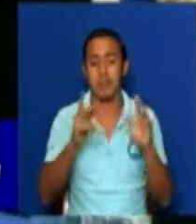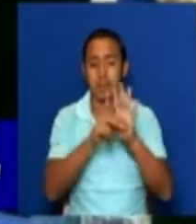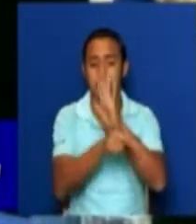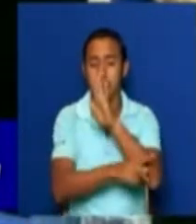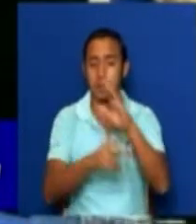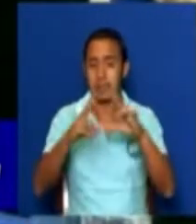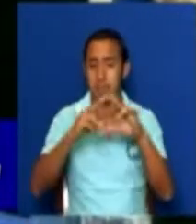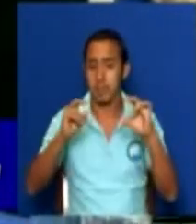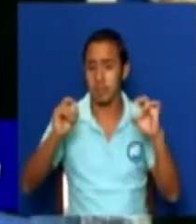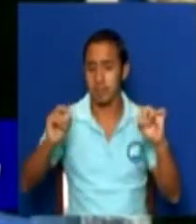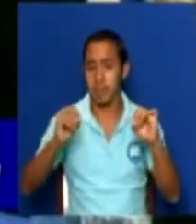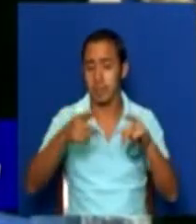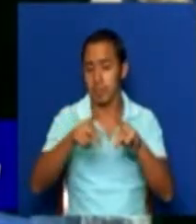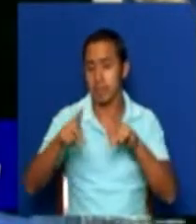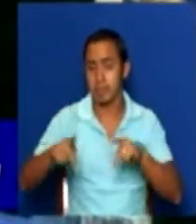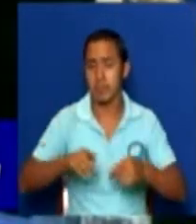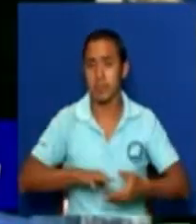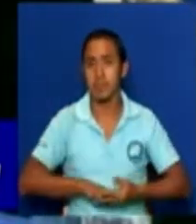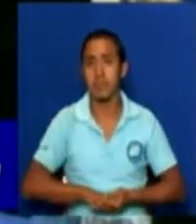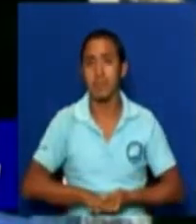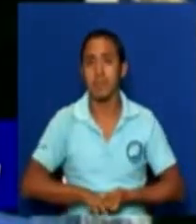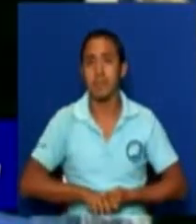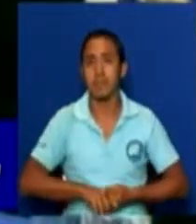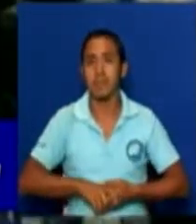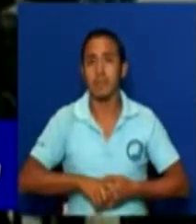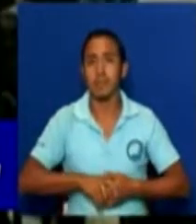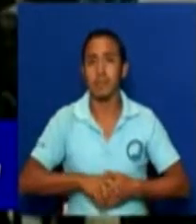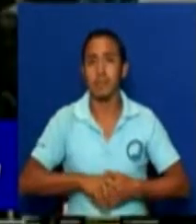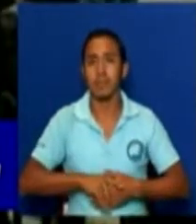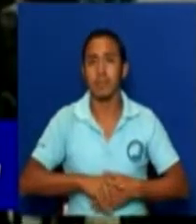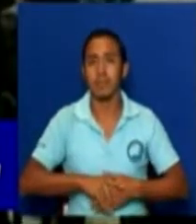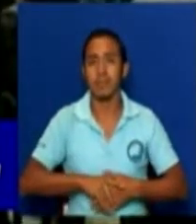para nuestros profesionales.